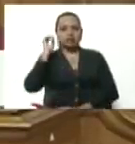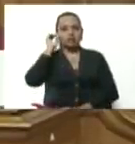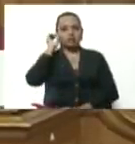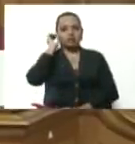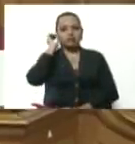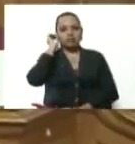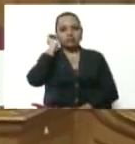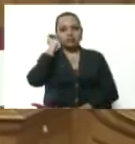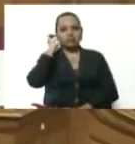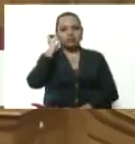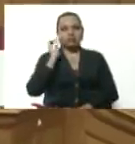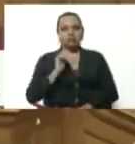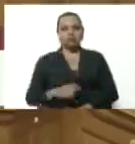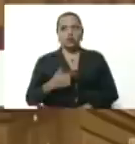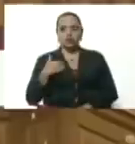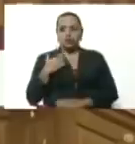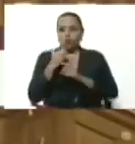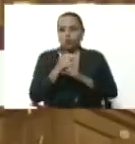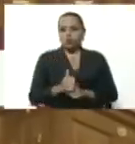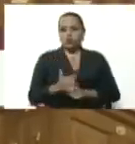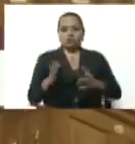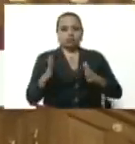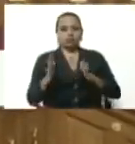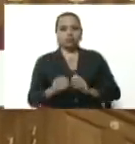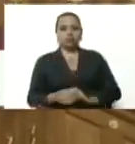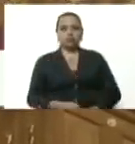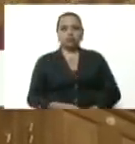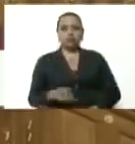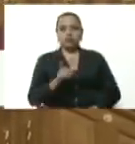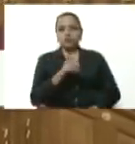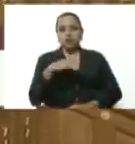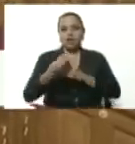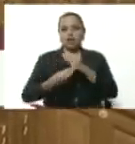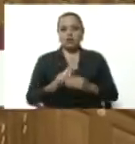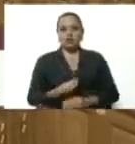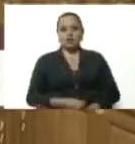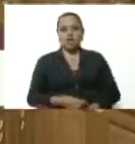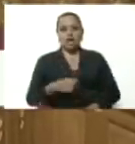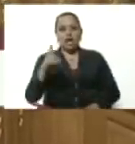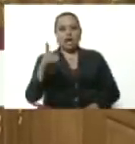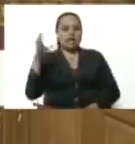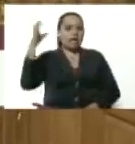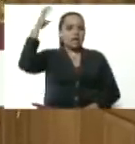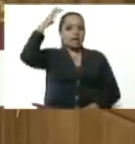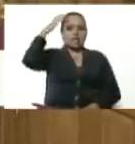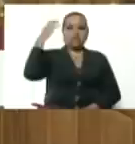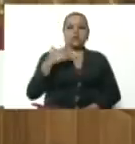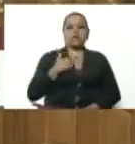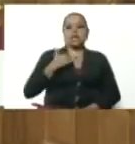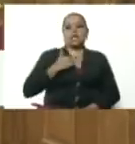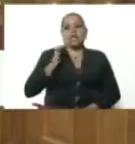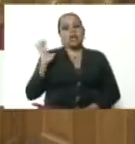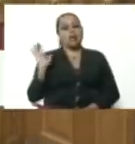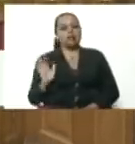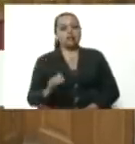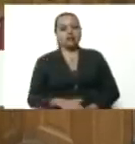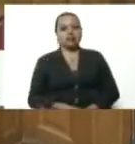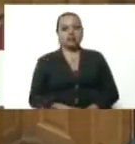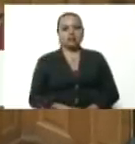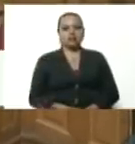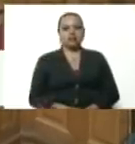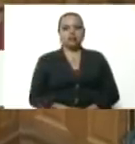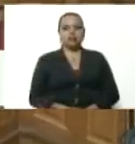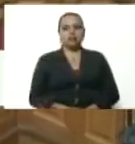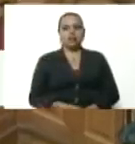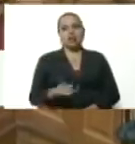Gladys. Yo con Fidel no hablo, no. Estoy sancionado por Canadá, por Dios, el rey no es Canadá. No, no, no, por Dios. Está Caroli,